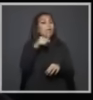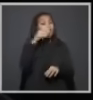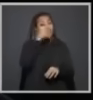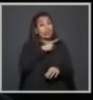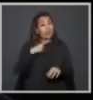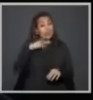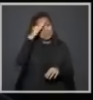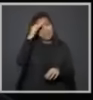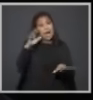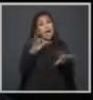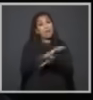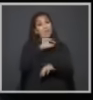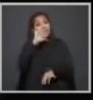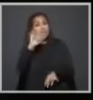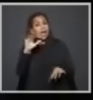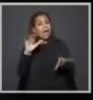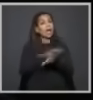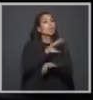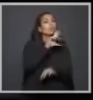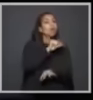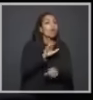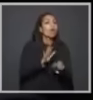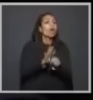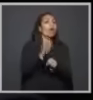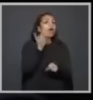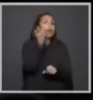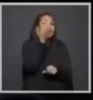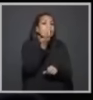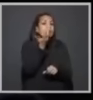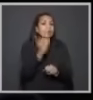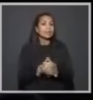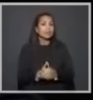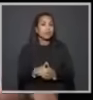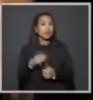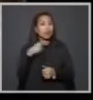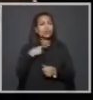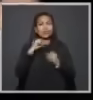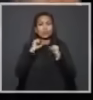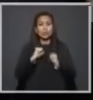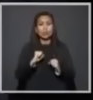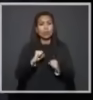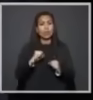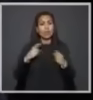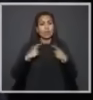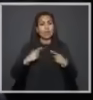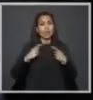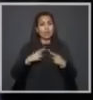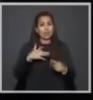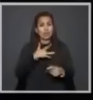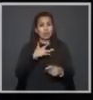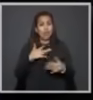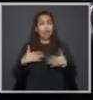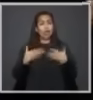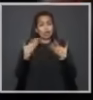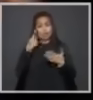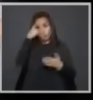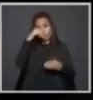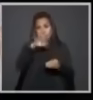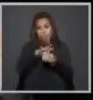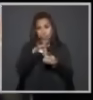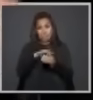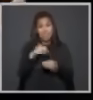no? Entonces, estoy seguro que la gente nos va a dar la confianza y tenemos el compromiso